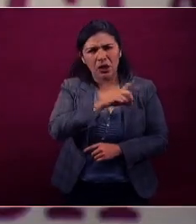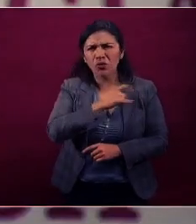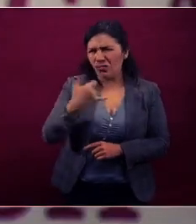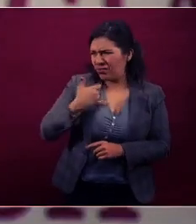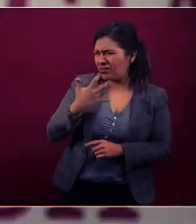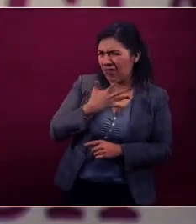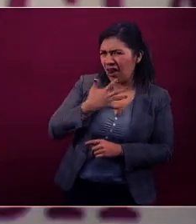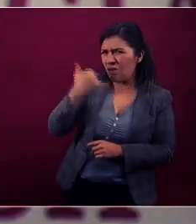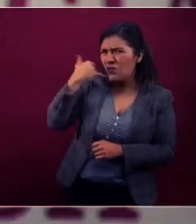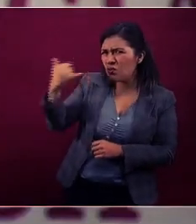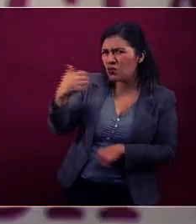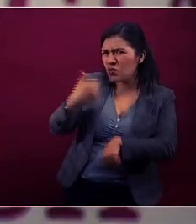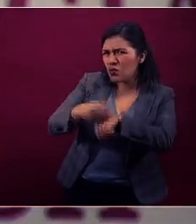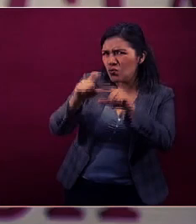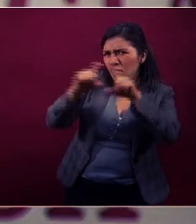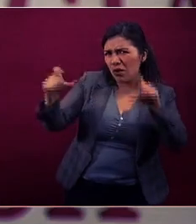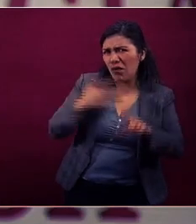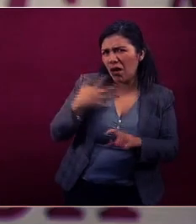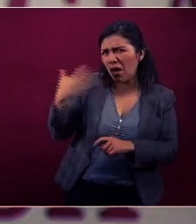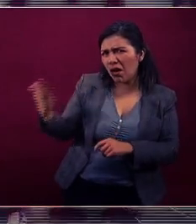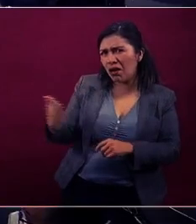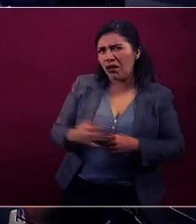ahí.